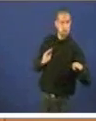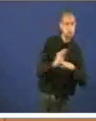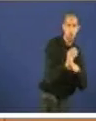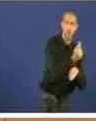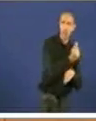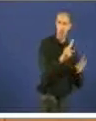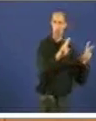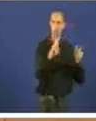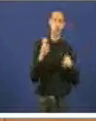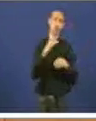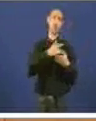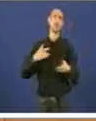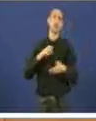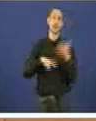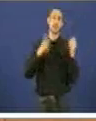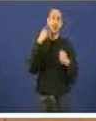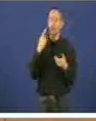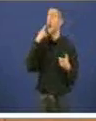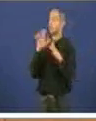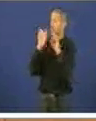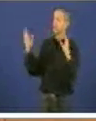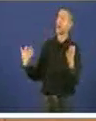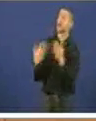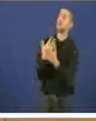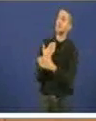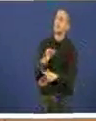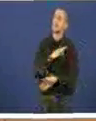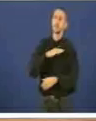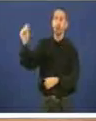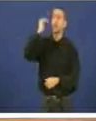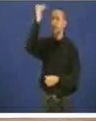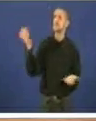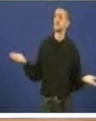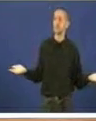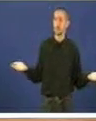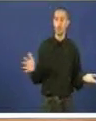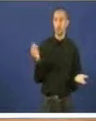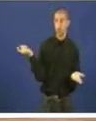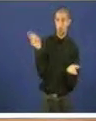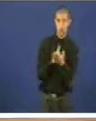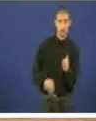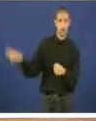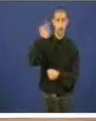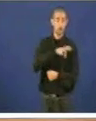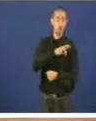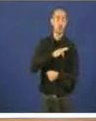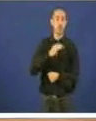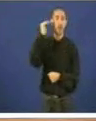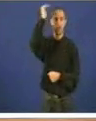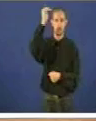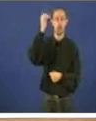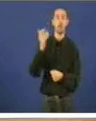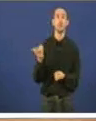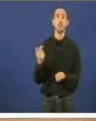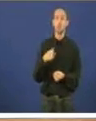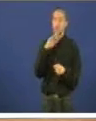quedamos? ¿En qué quedamos, señor Emerich? Remate, señor Emerich, por favor. E volvo a reiterar. Silencio, por favor. Estou a favor de que